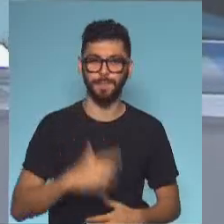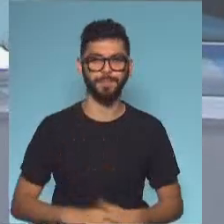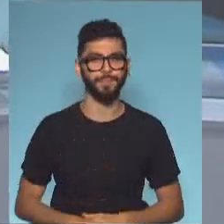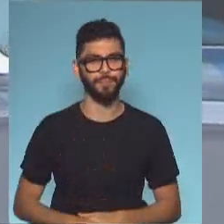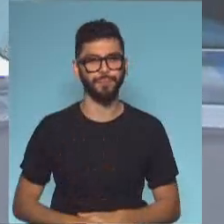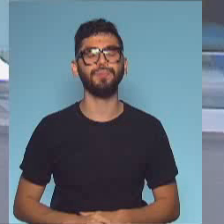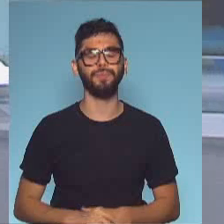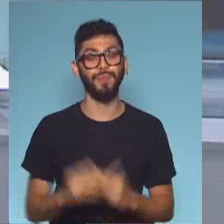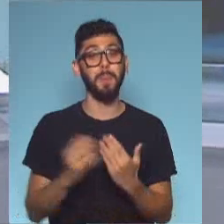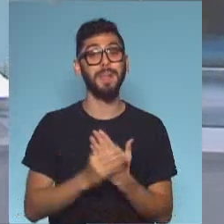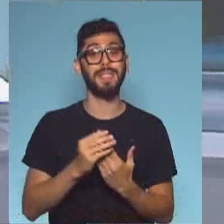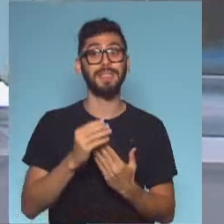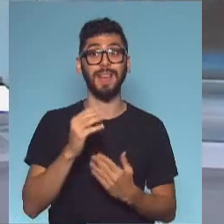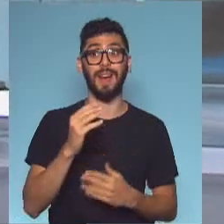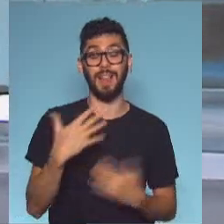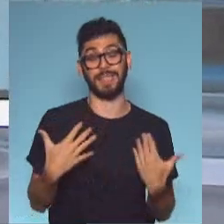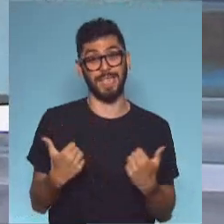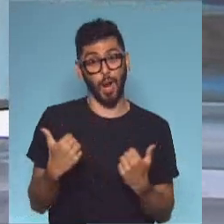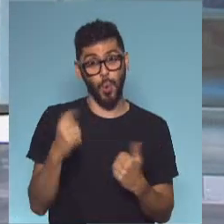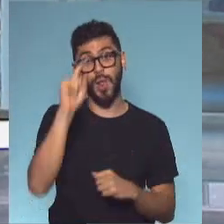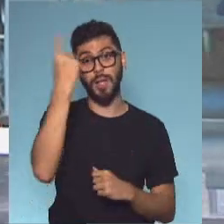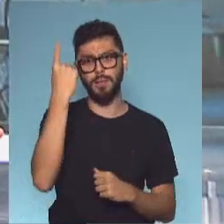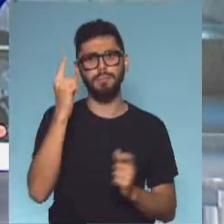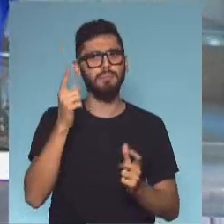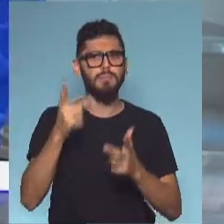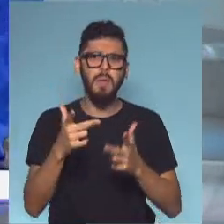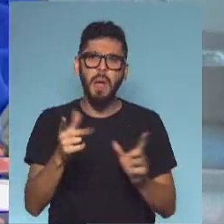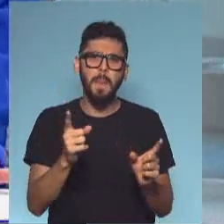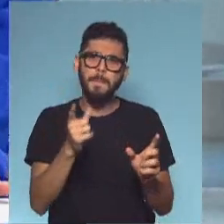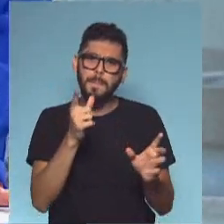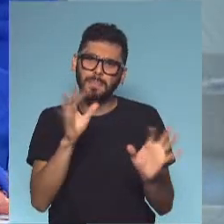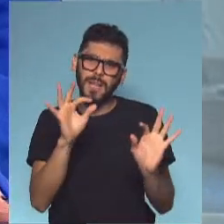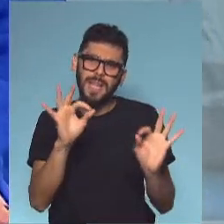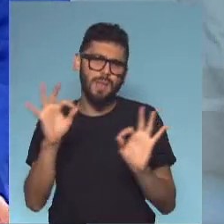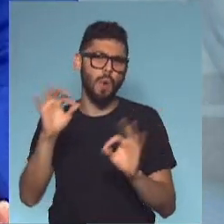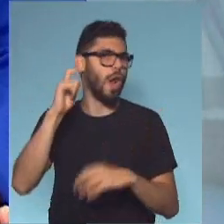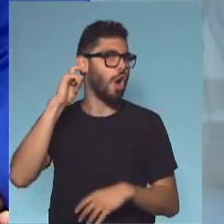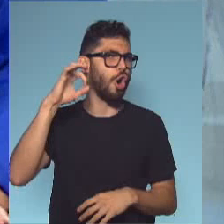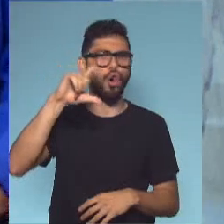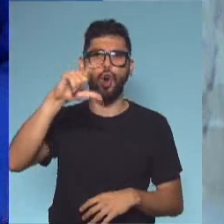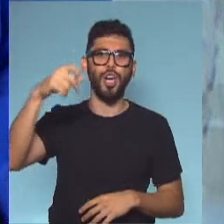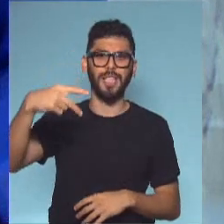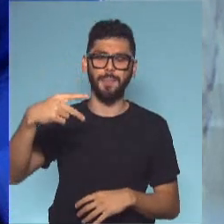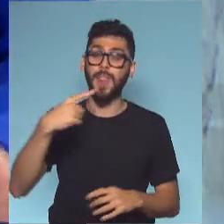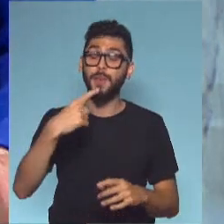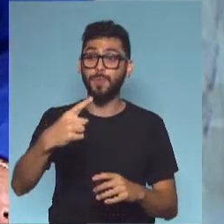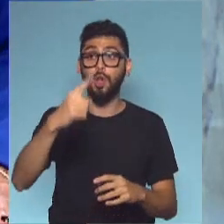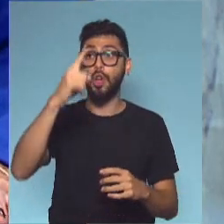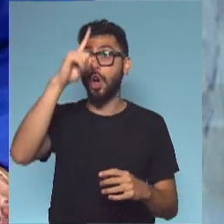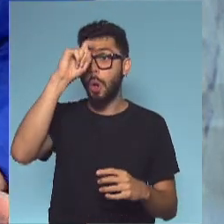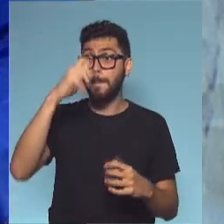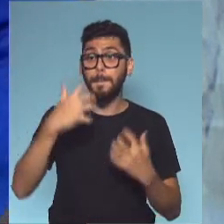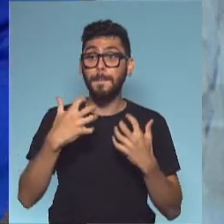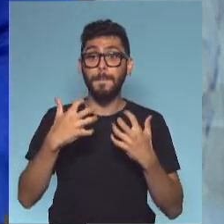Y la ministra de Salud de la Nación fue en la misma línea, podríamos decir, que Goyán cuando evaluó la situación. Dijo, el sistema de salud